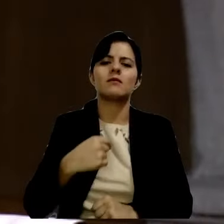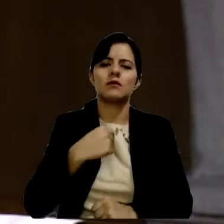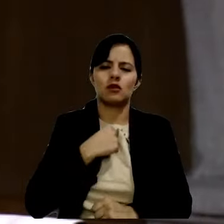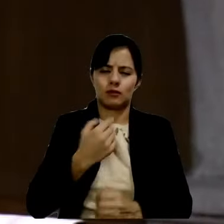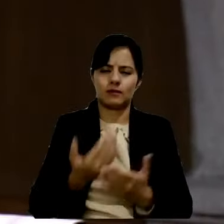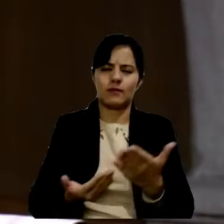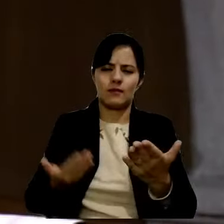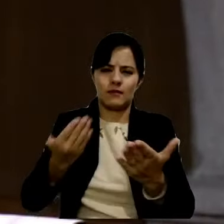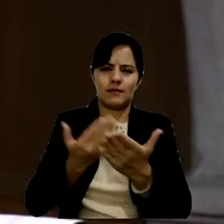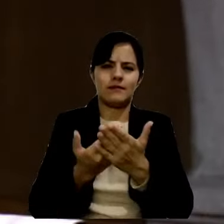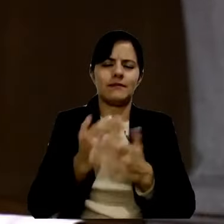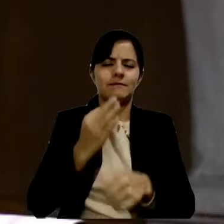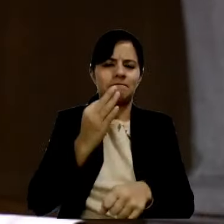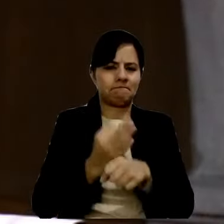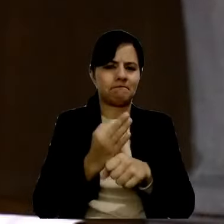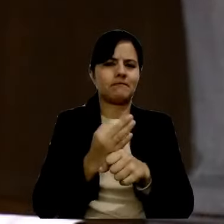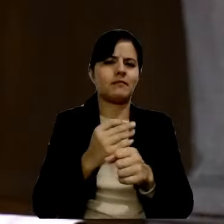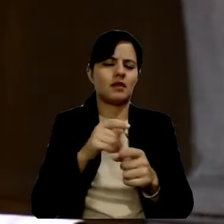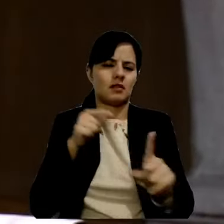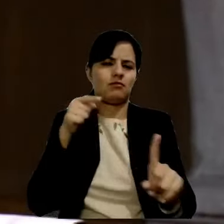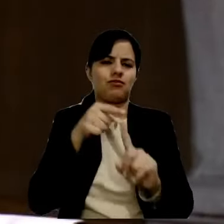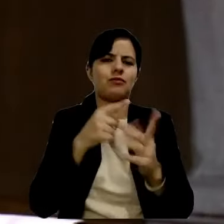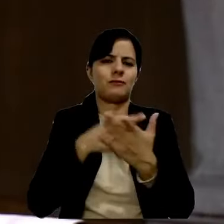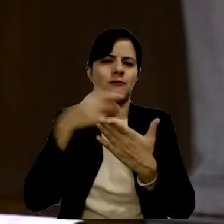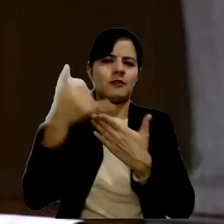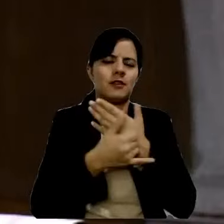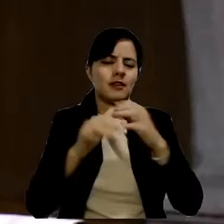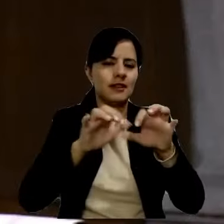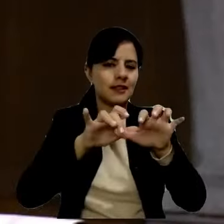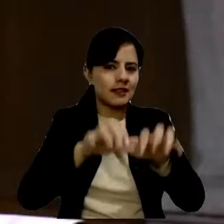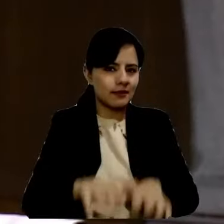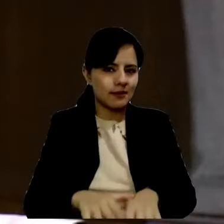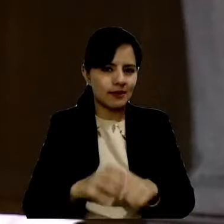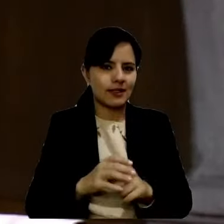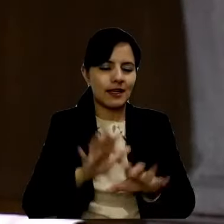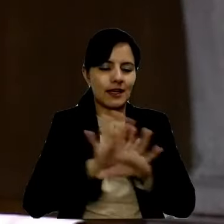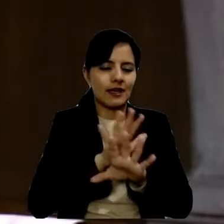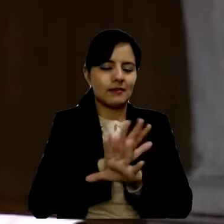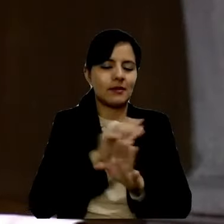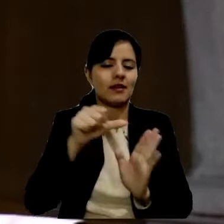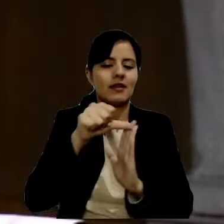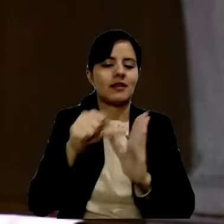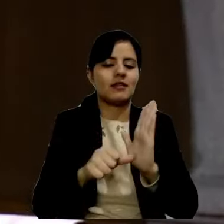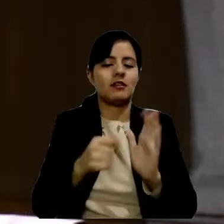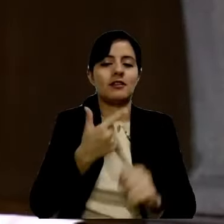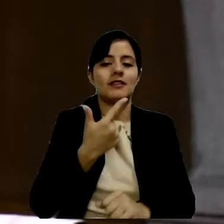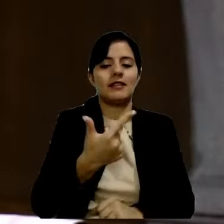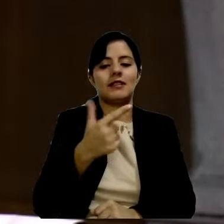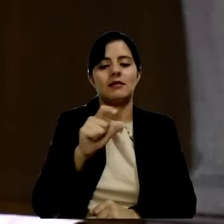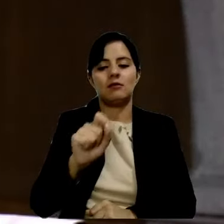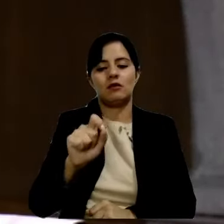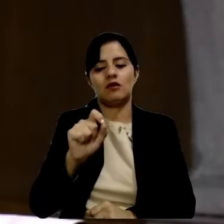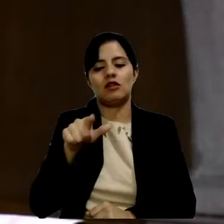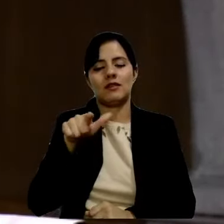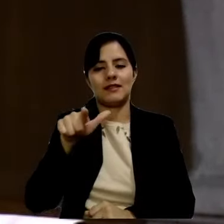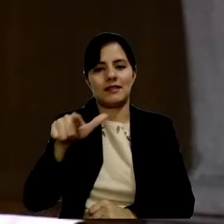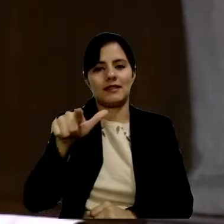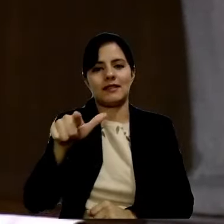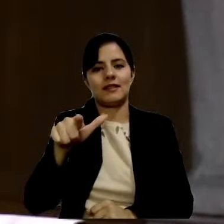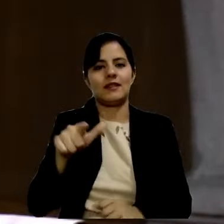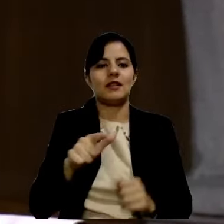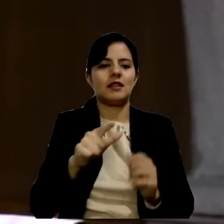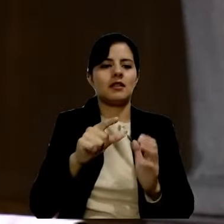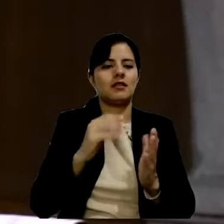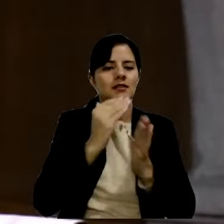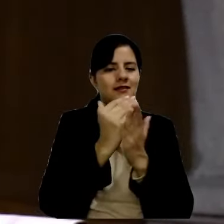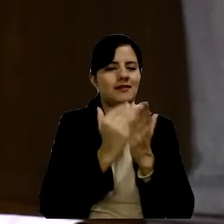esta iniciativa con proyecto de decreto por el que se reforma el artículo 7.17 del código administrativo